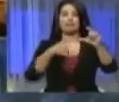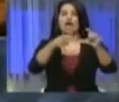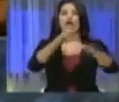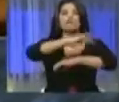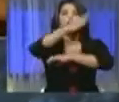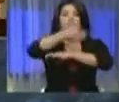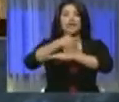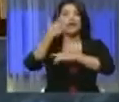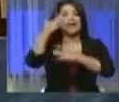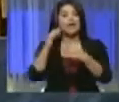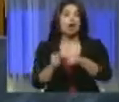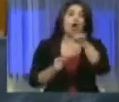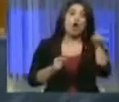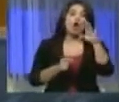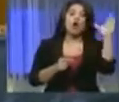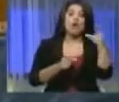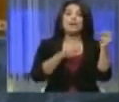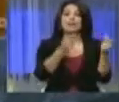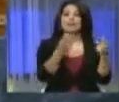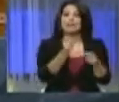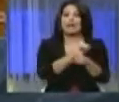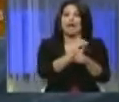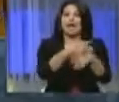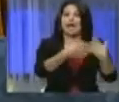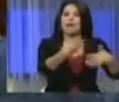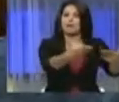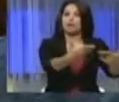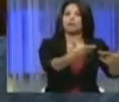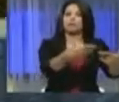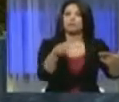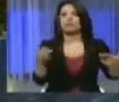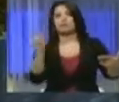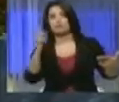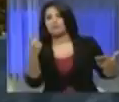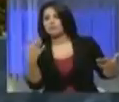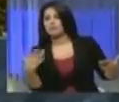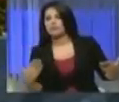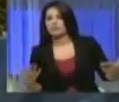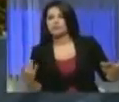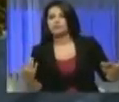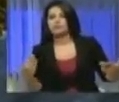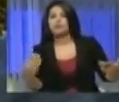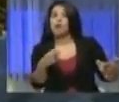arrancaron más rapidito. Bueno, hay que coordinar